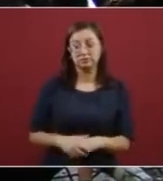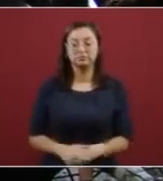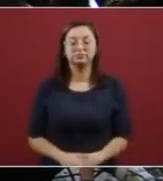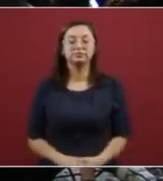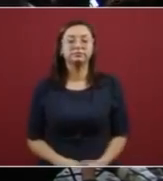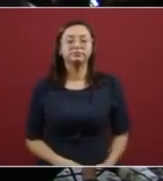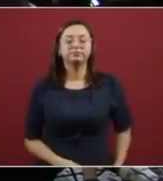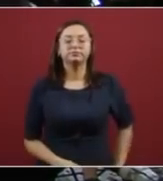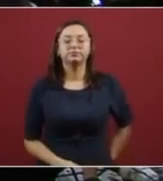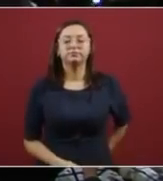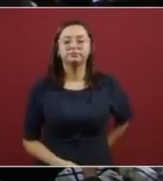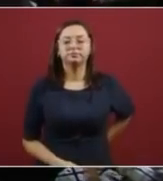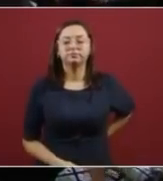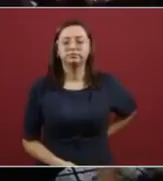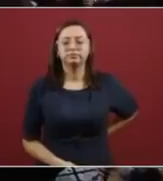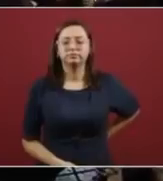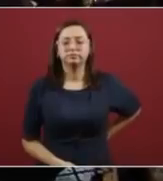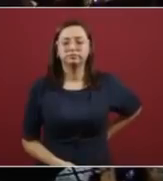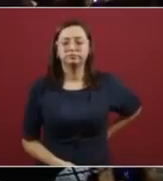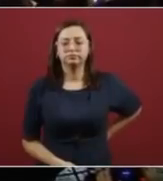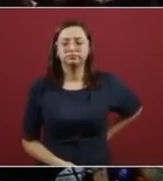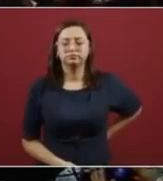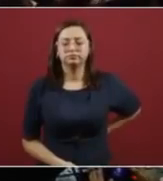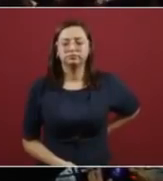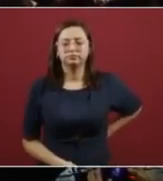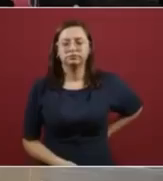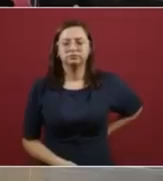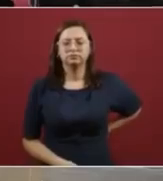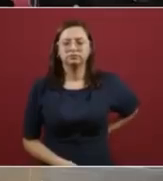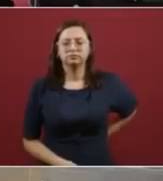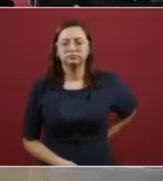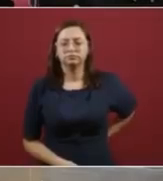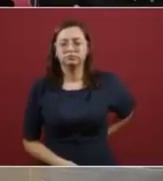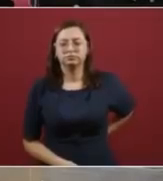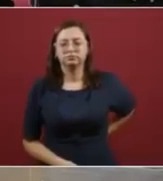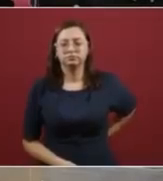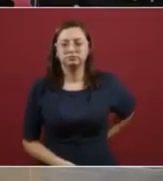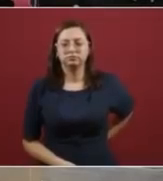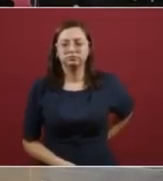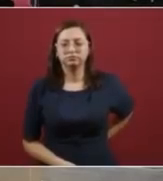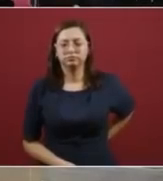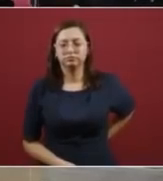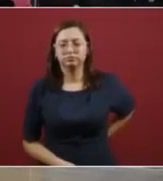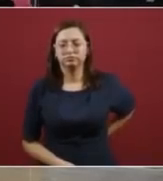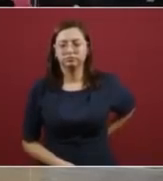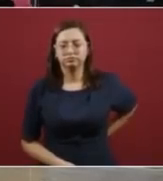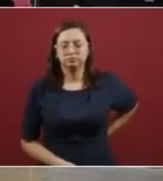17 de abril y el próximo lunes 21 la reunión de gabinete de seguridad se realizará en Veracruz,